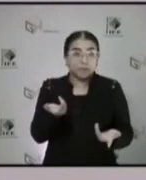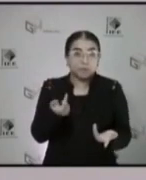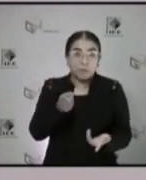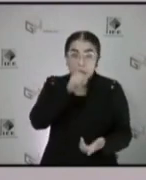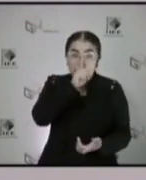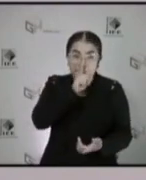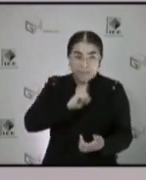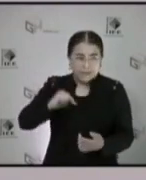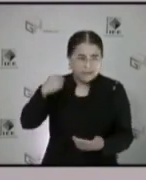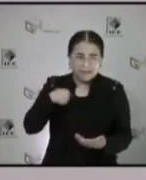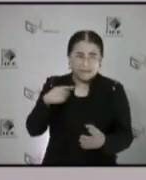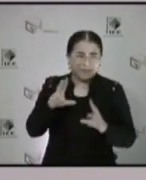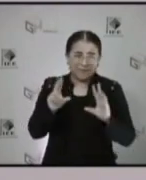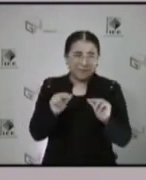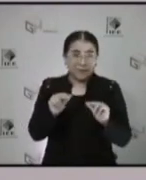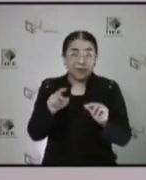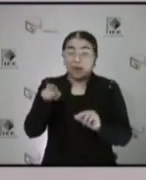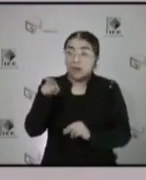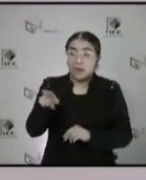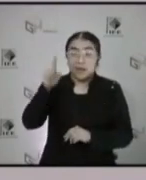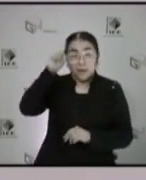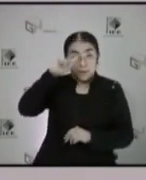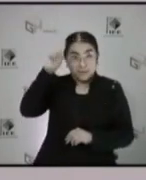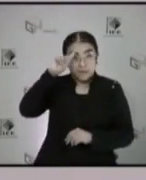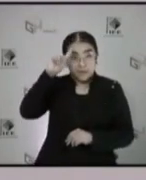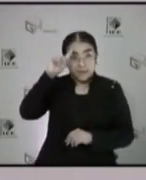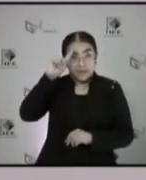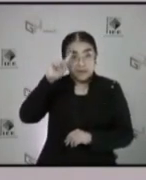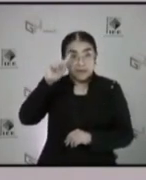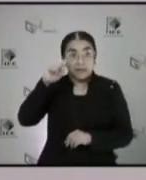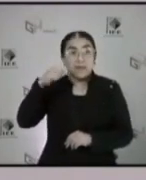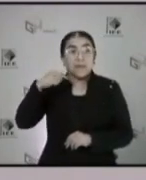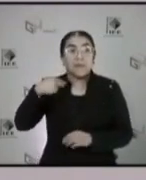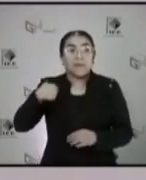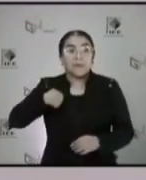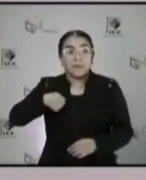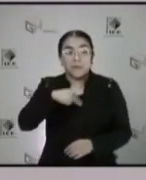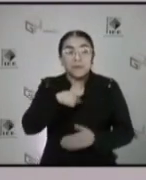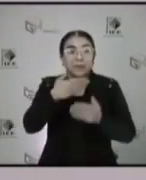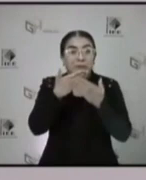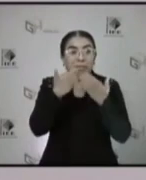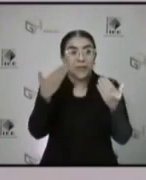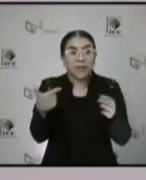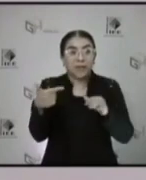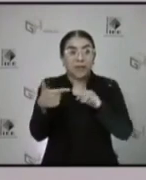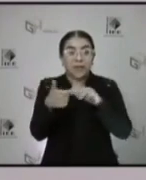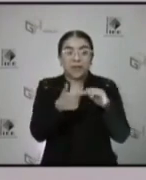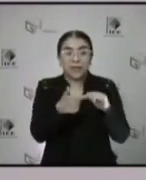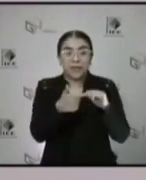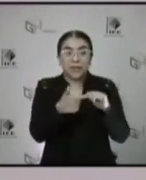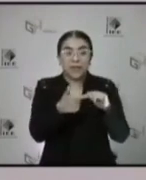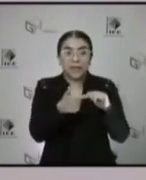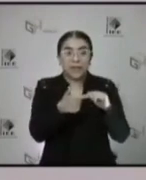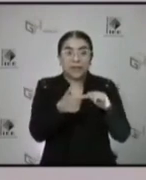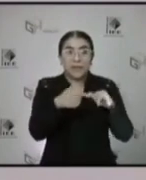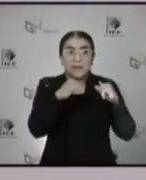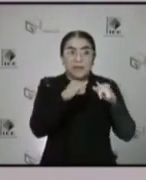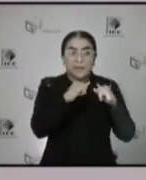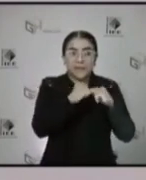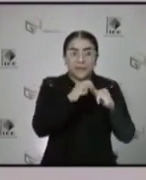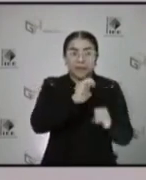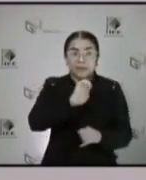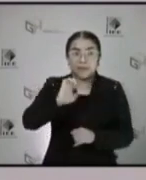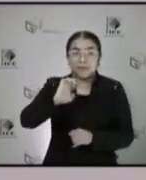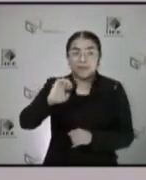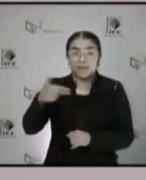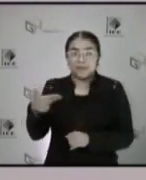mentir las y los consejeros que en nuestro tiempo, cuando dirigimos ese organismo, creamos el Servicio